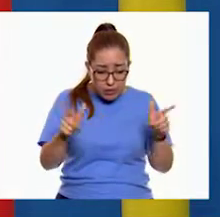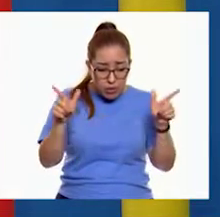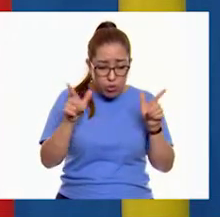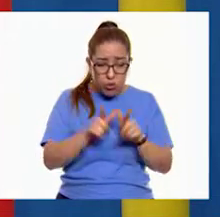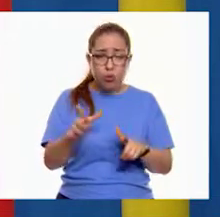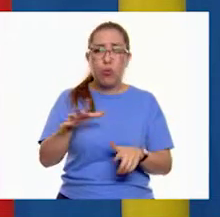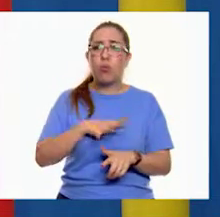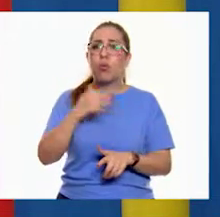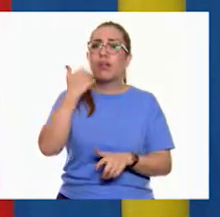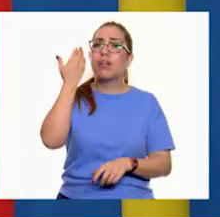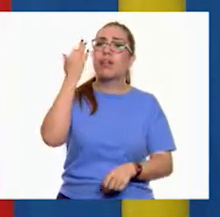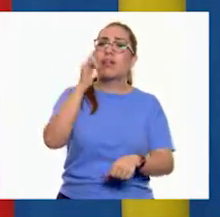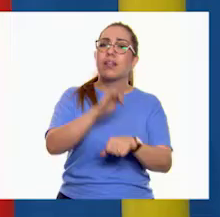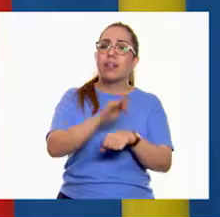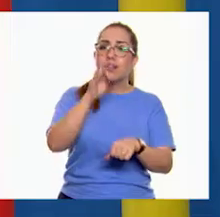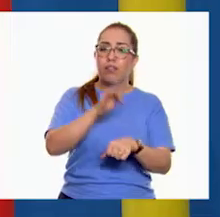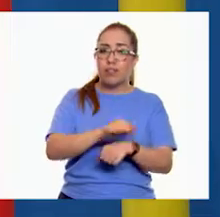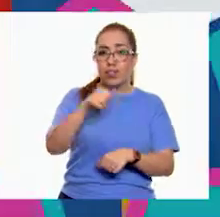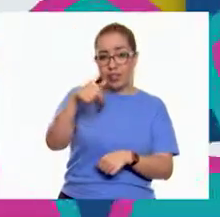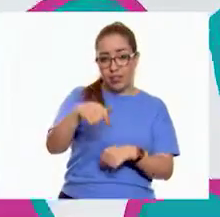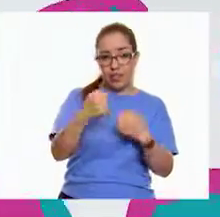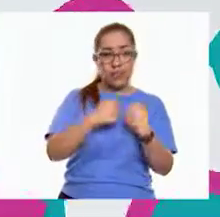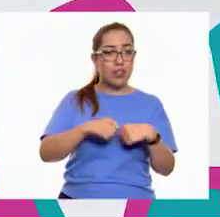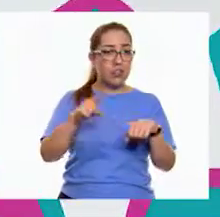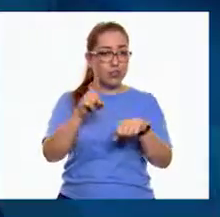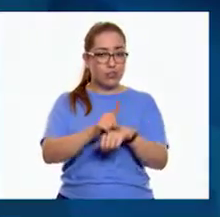sector muy importante de nuestra sociedad.